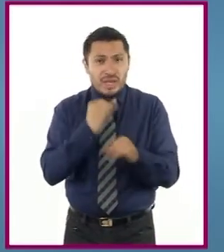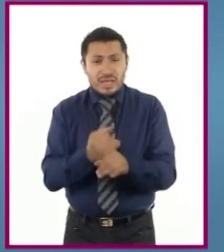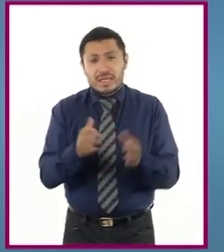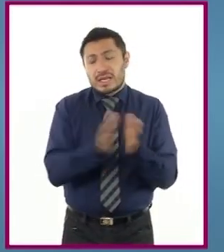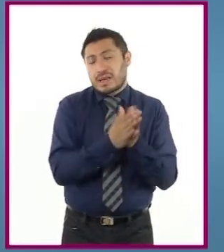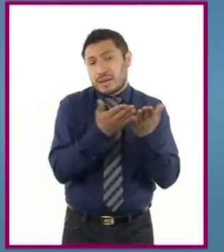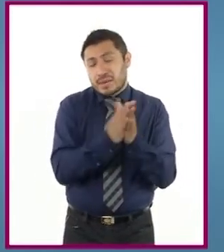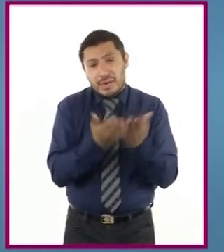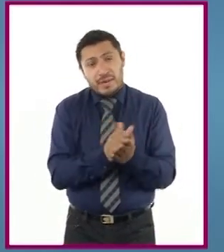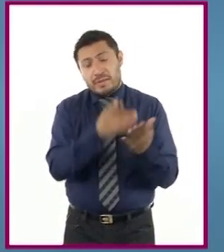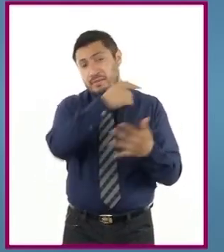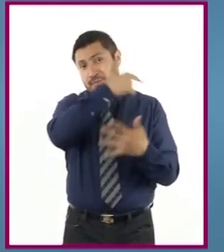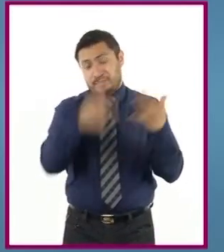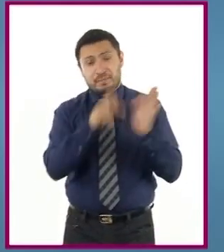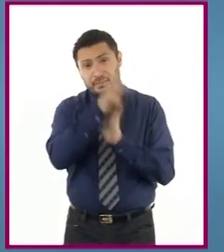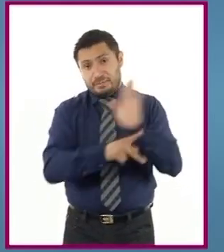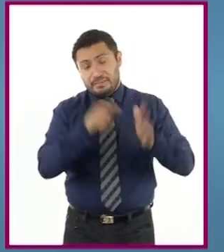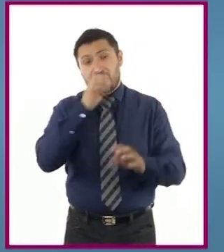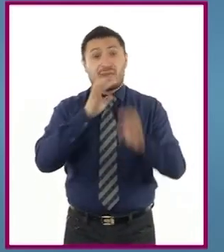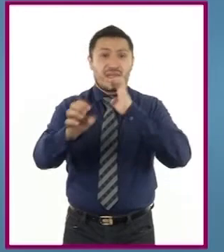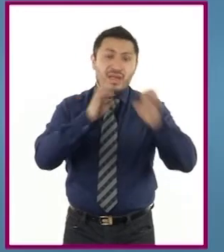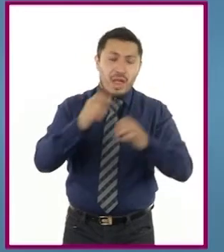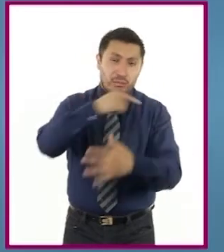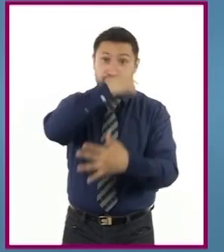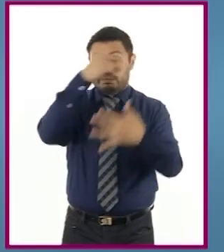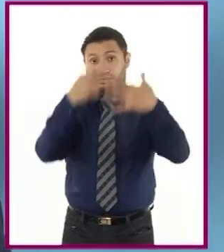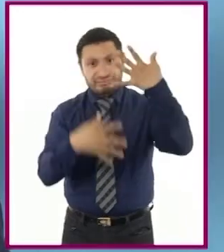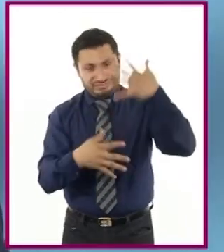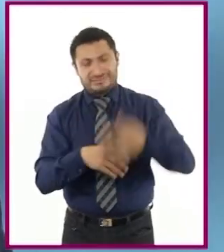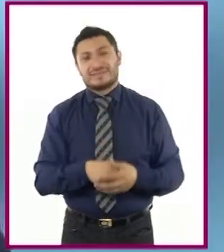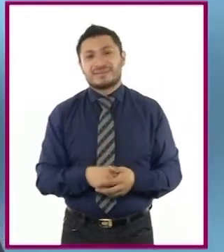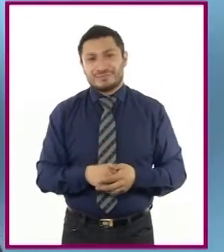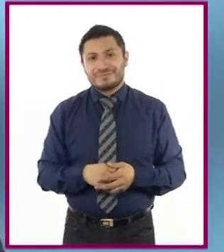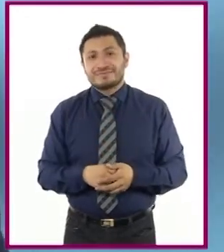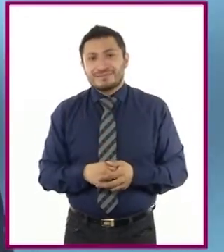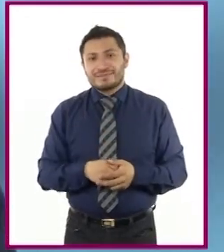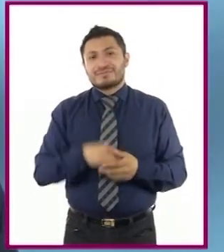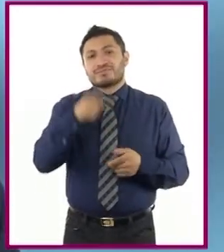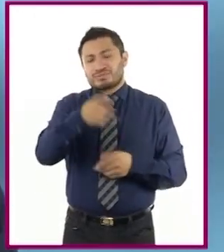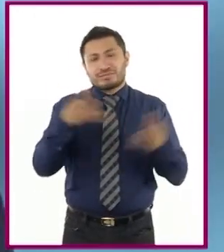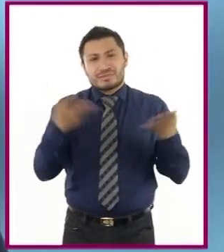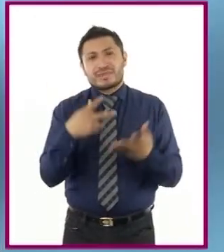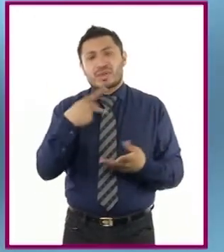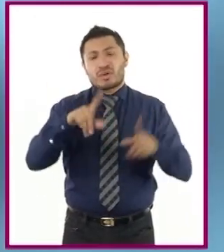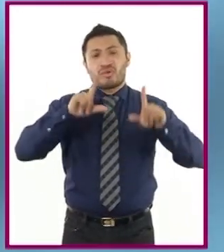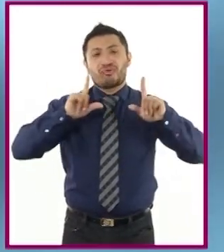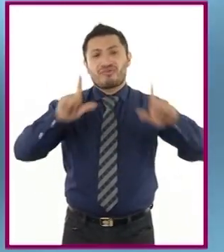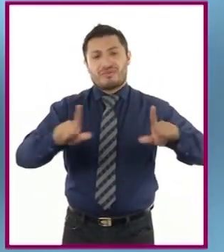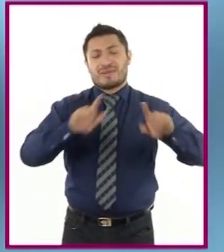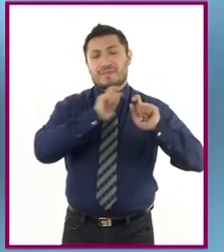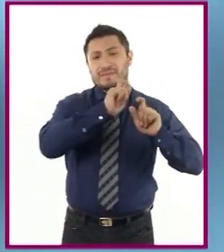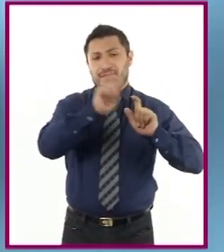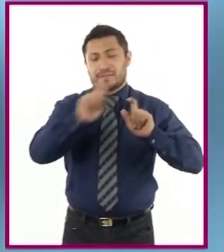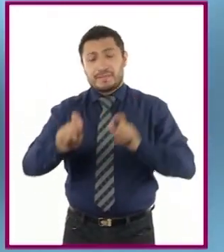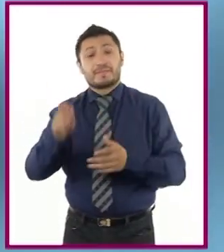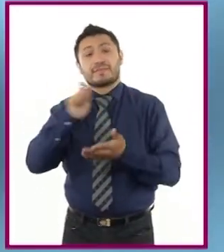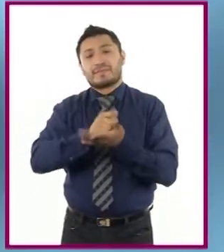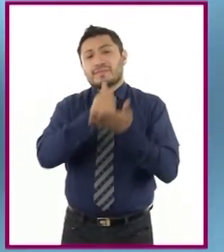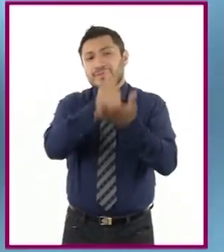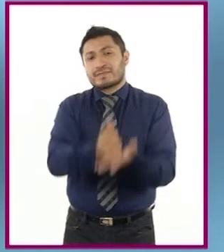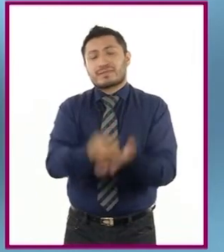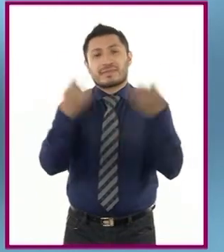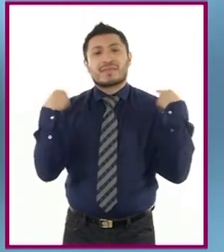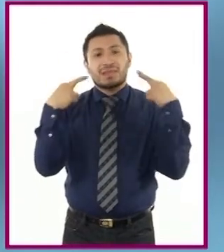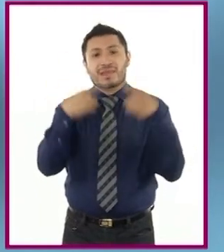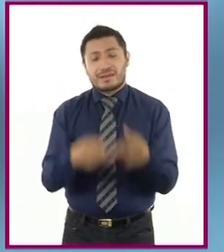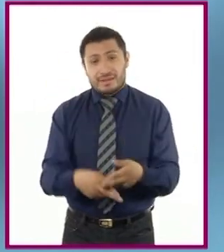documentales, videos, entrevistas, entre otros. Elaboren sus propias fichas bibliográficas con ayuda de su maestra o